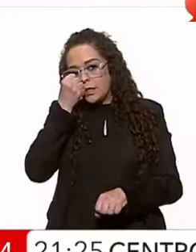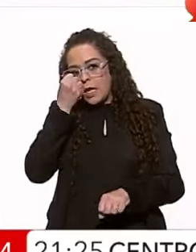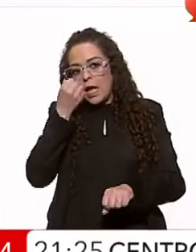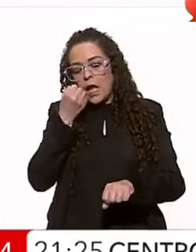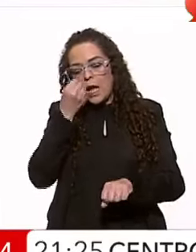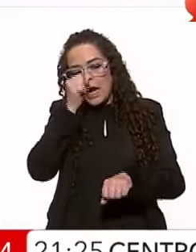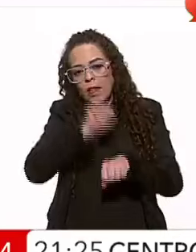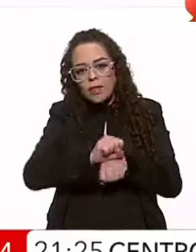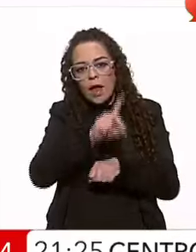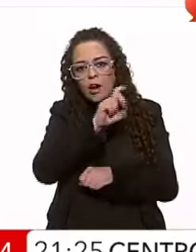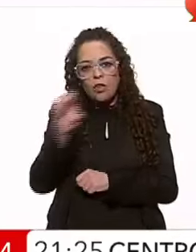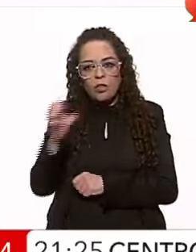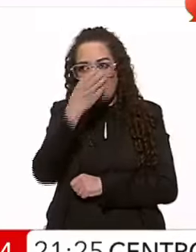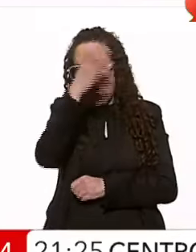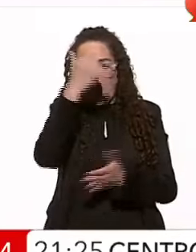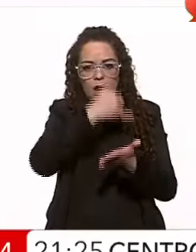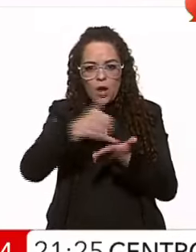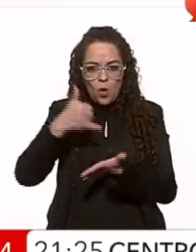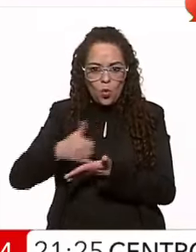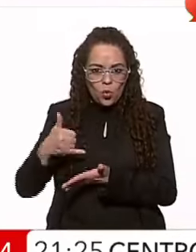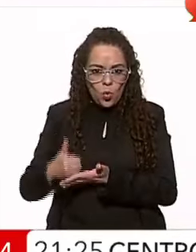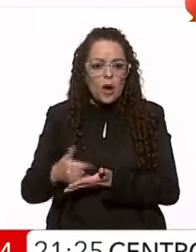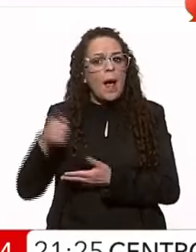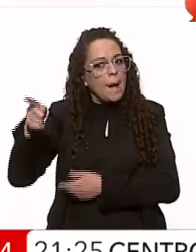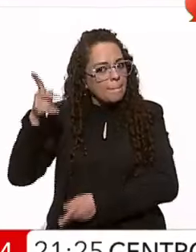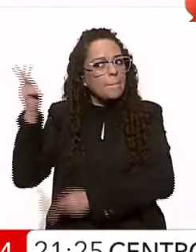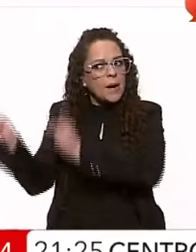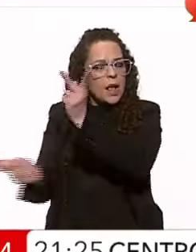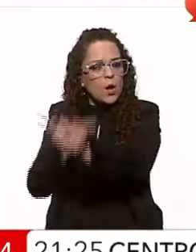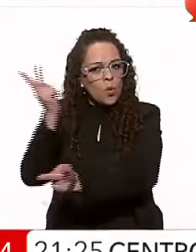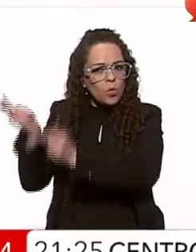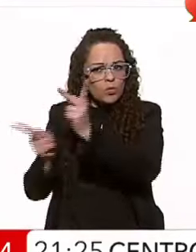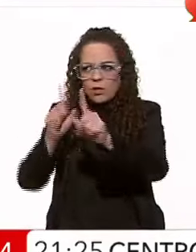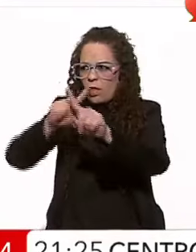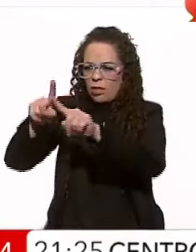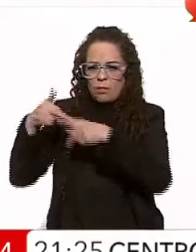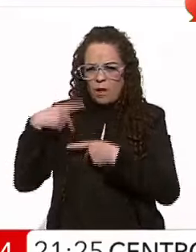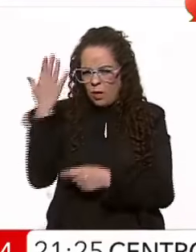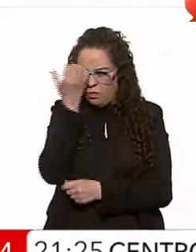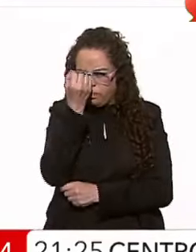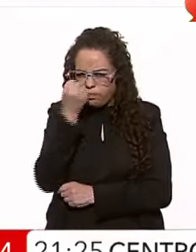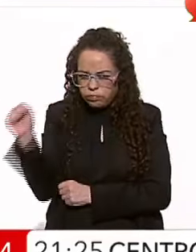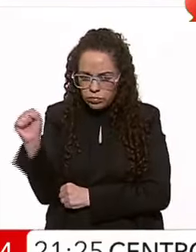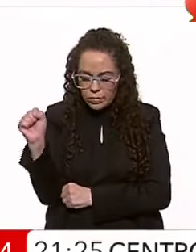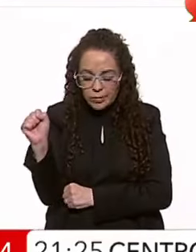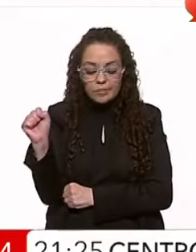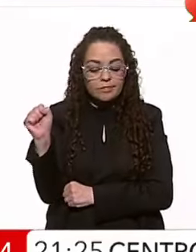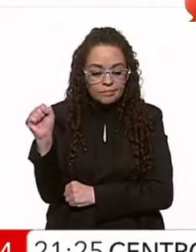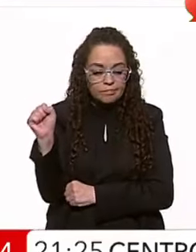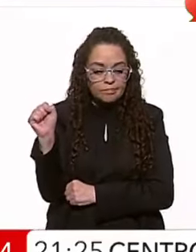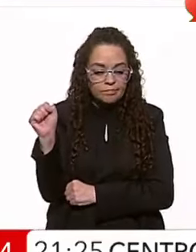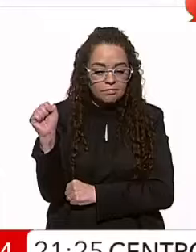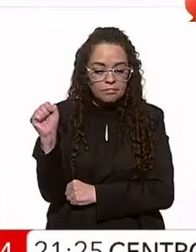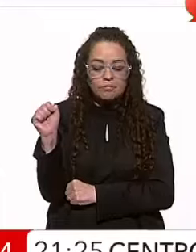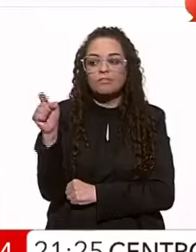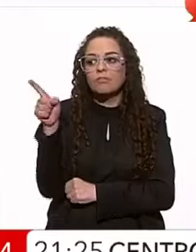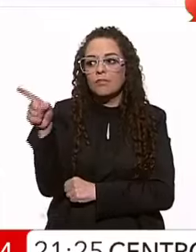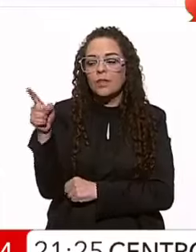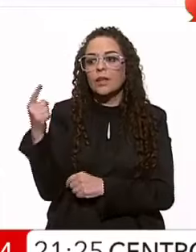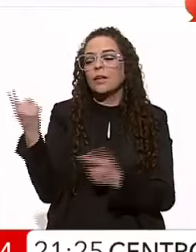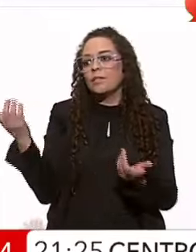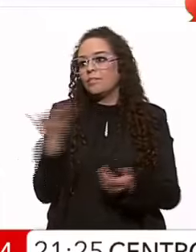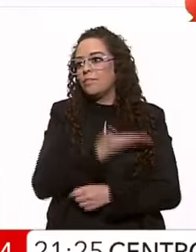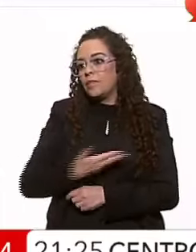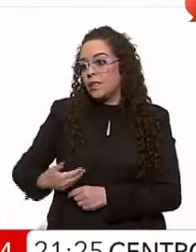yo, obviamente nosotros no fuimos parte de ese proceso, y el presidente concluyó que no teníamos esa alternativa